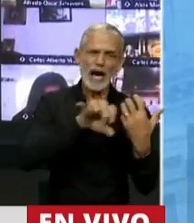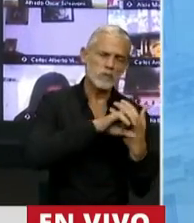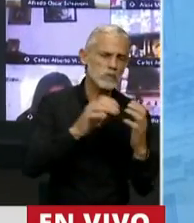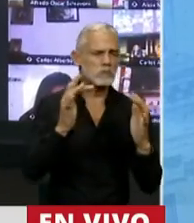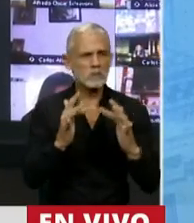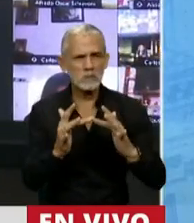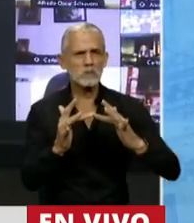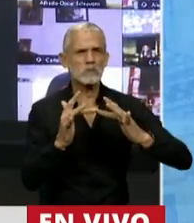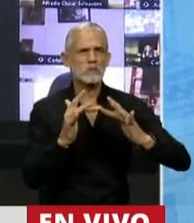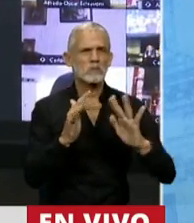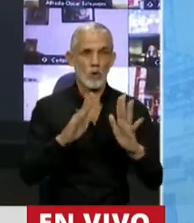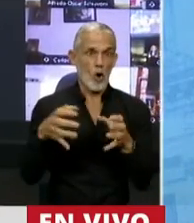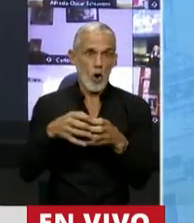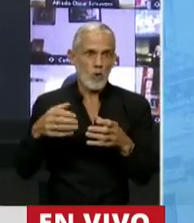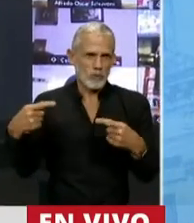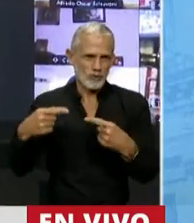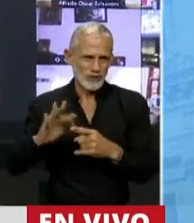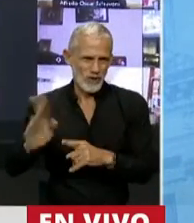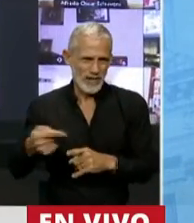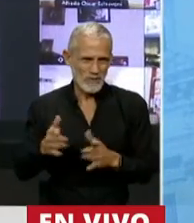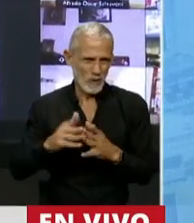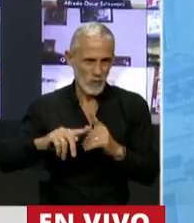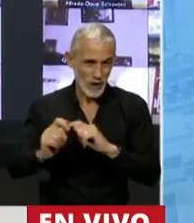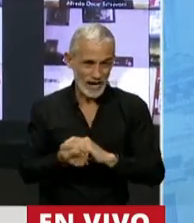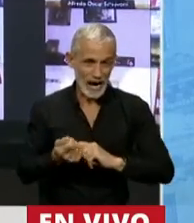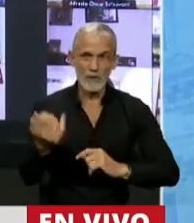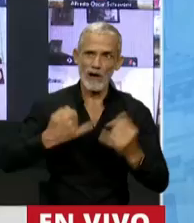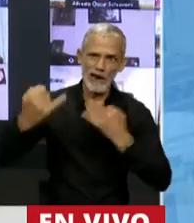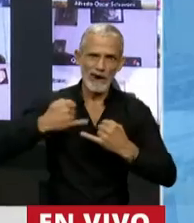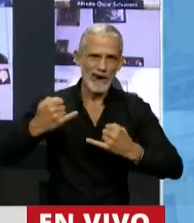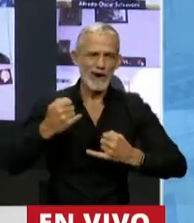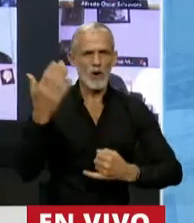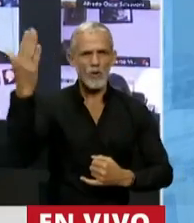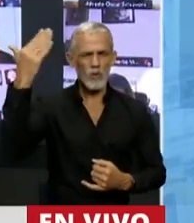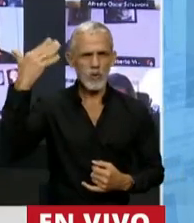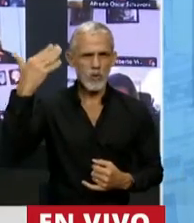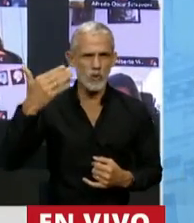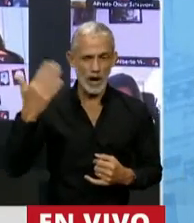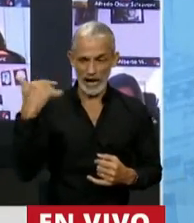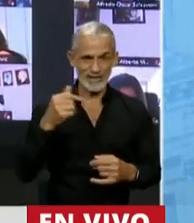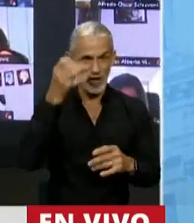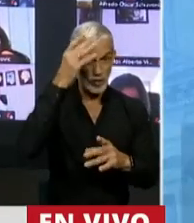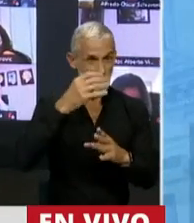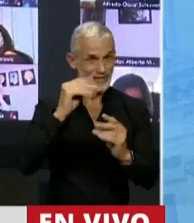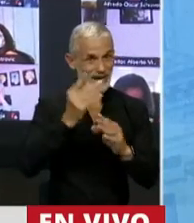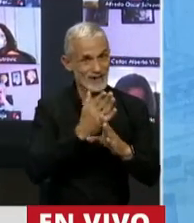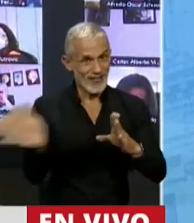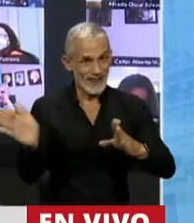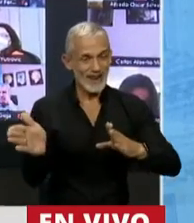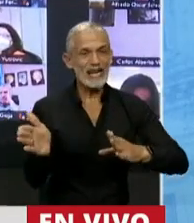lugar inclusive los diputados de la oposición hasta algunos que hemos escuchado argumentar hace escasos minutos después de las 12 de la noche